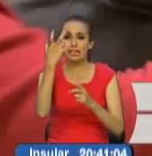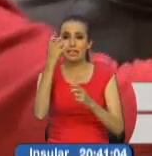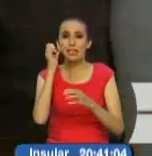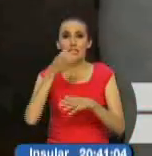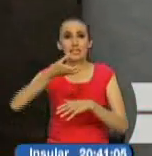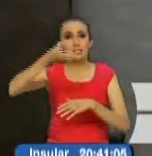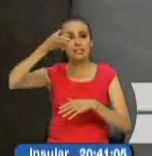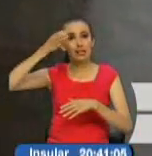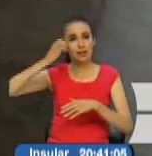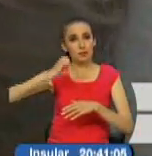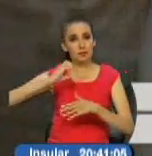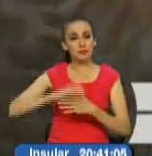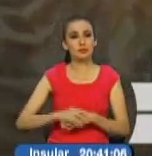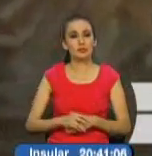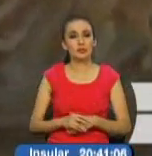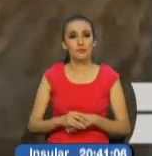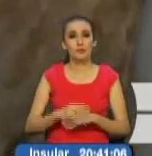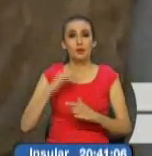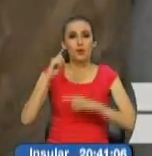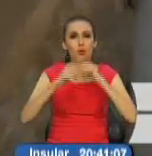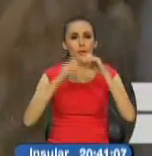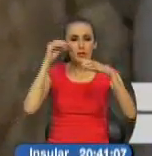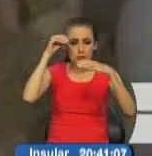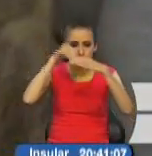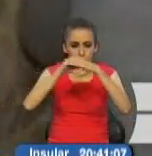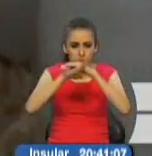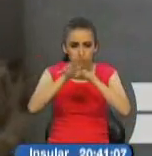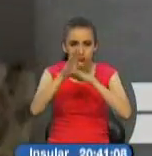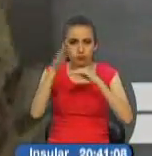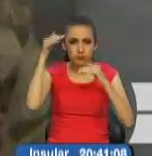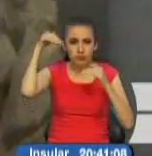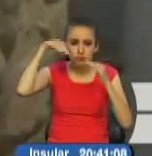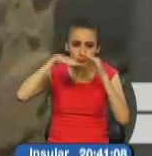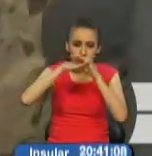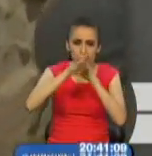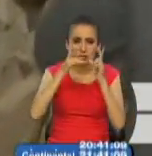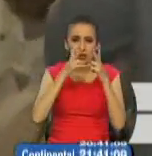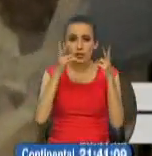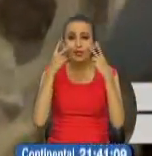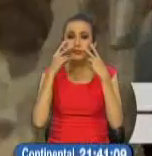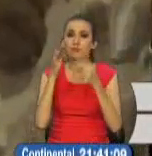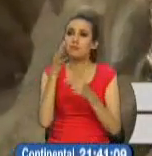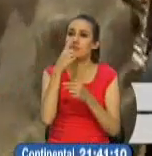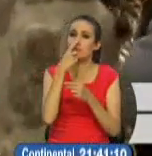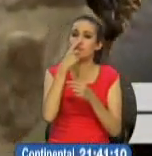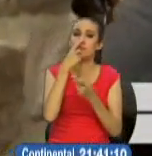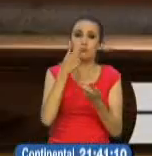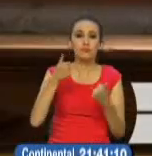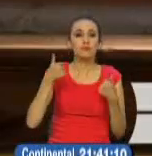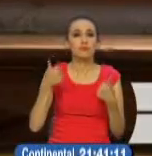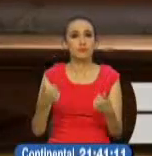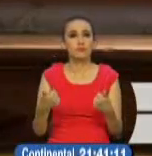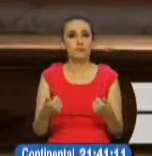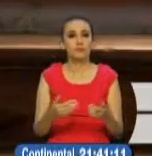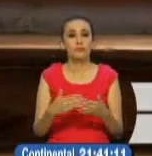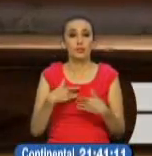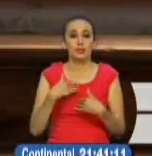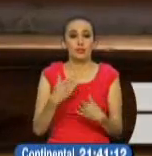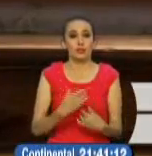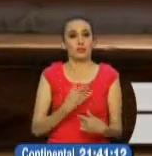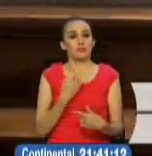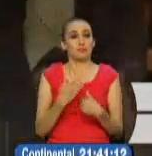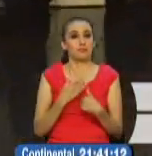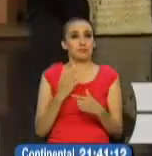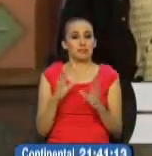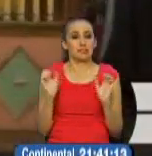que entramos a las criptas, eso también fue algo interesante. Pensé que iba a sentir miedo, pero